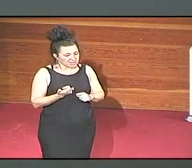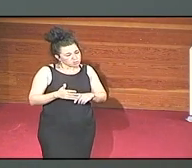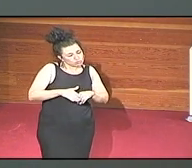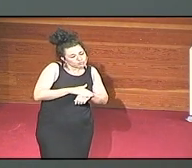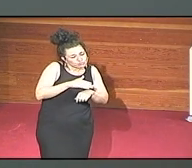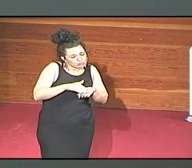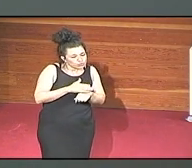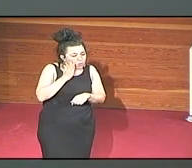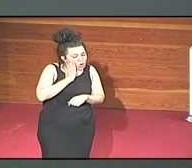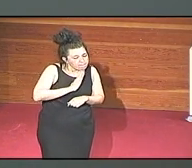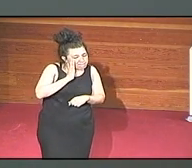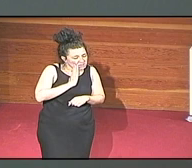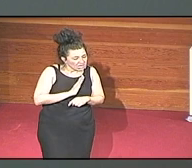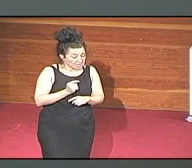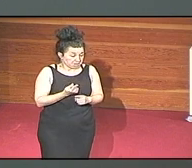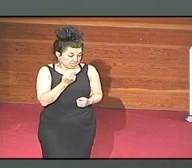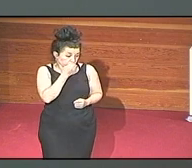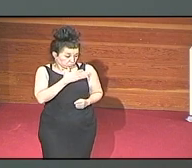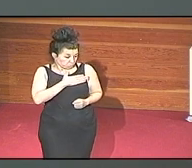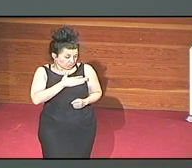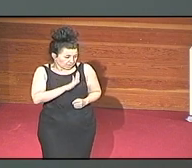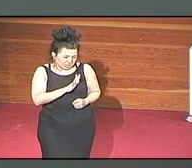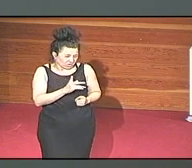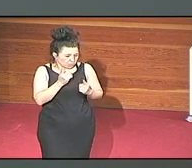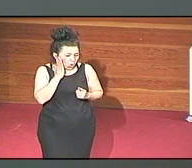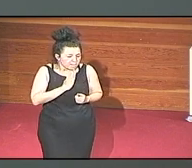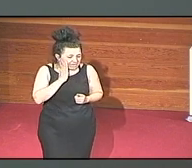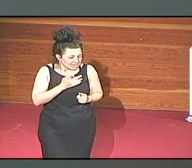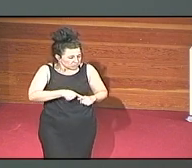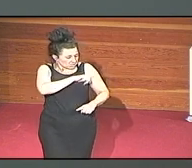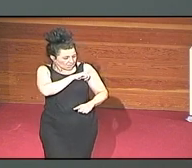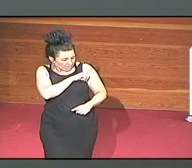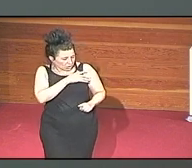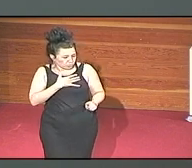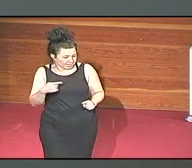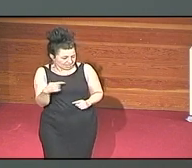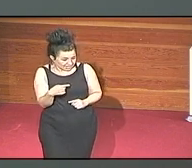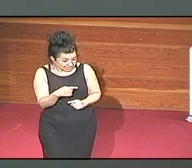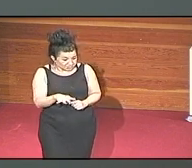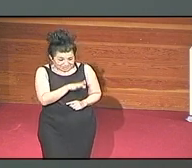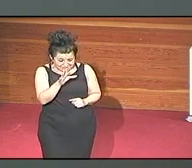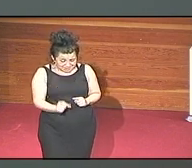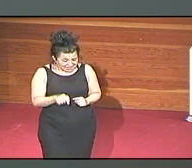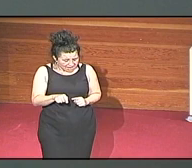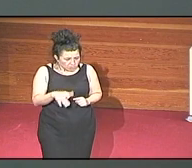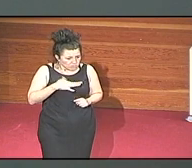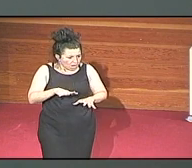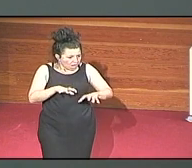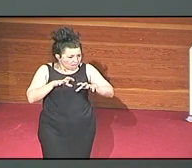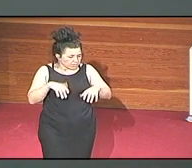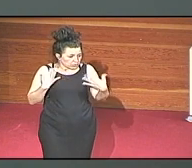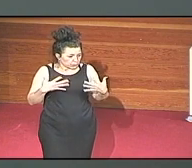bondad pero también un paternalismo que yo creo que es perjudicial pero pocas veces como un continente del que podemos aprender muchísimo hay